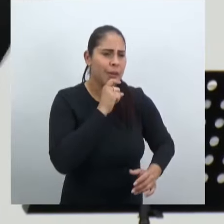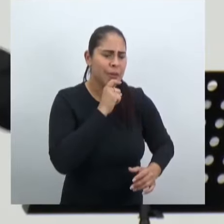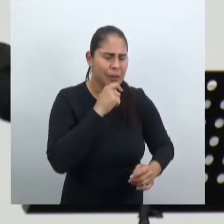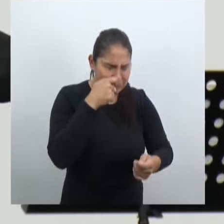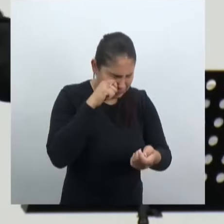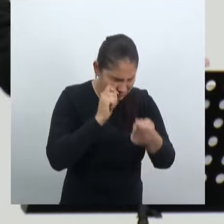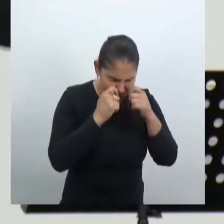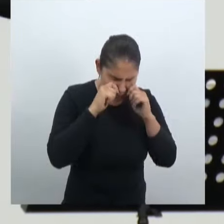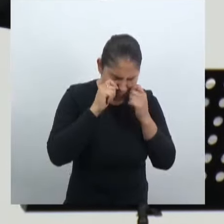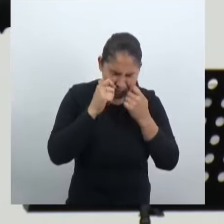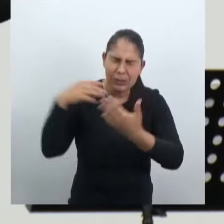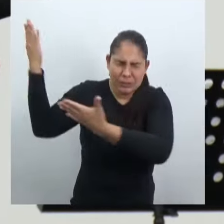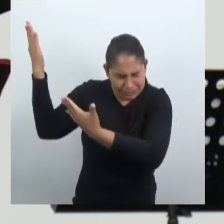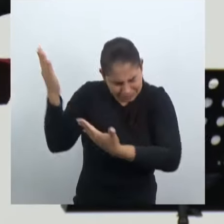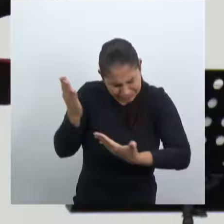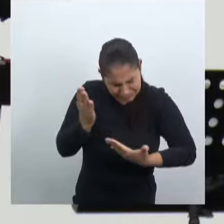Ayúdame.